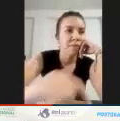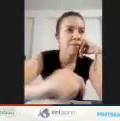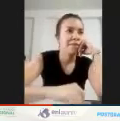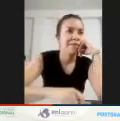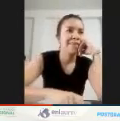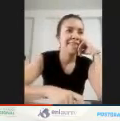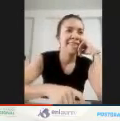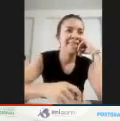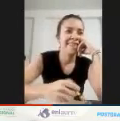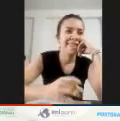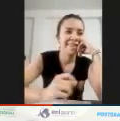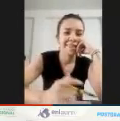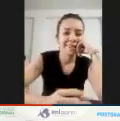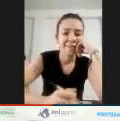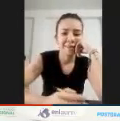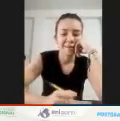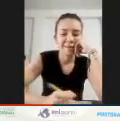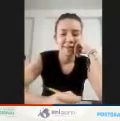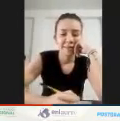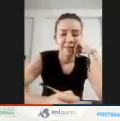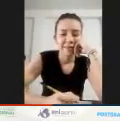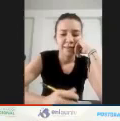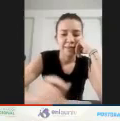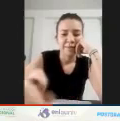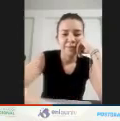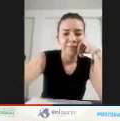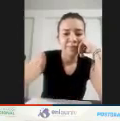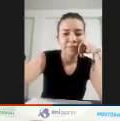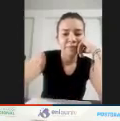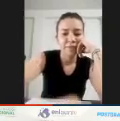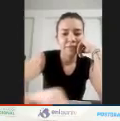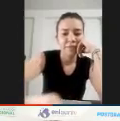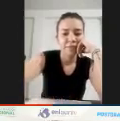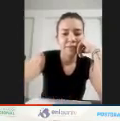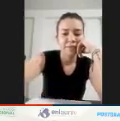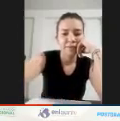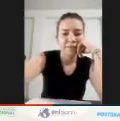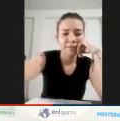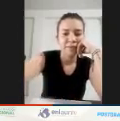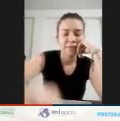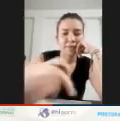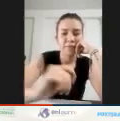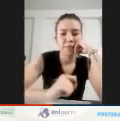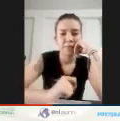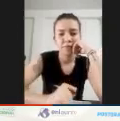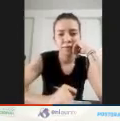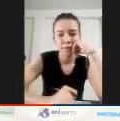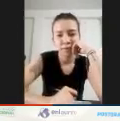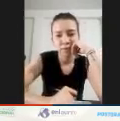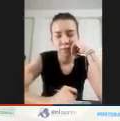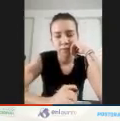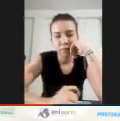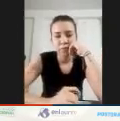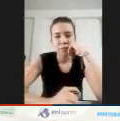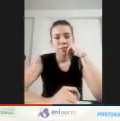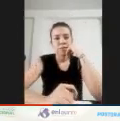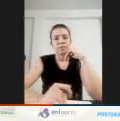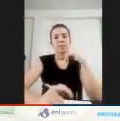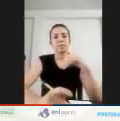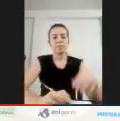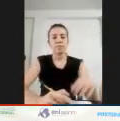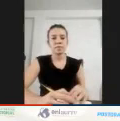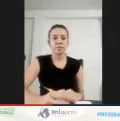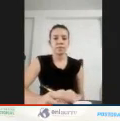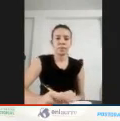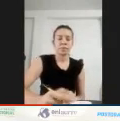Bueno, fíjate, buenas tardes. Buenas tardes. ¿Quién? Buenas tardes. Es Aleida Sánchez, doctor, ¿cómo